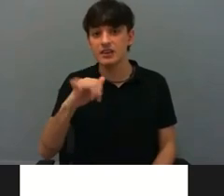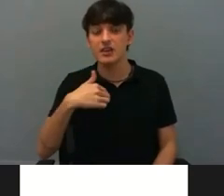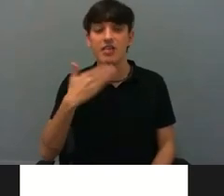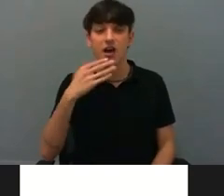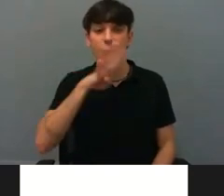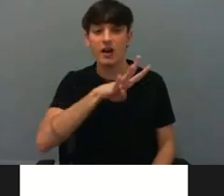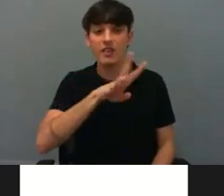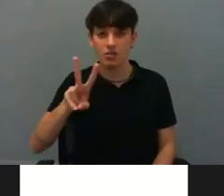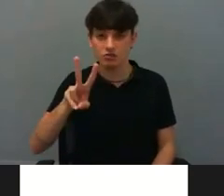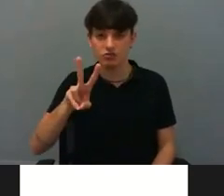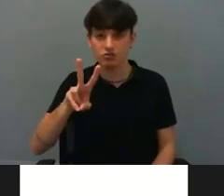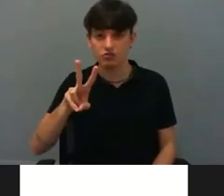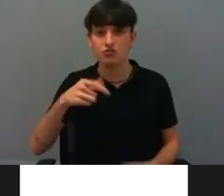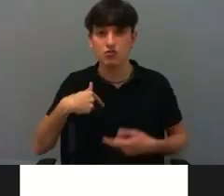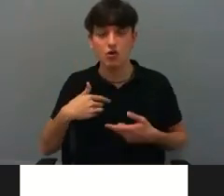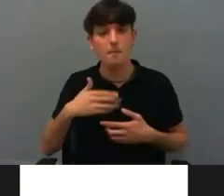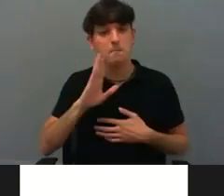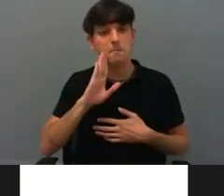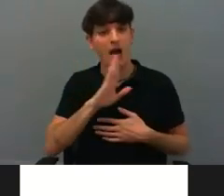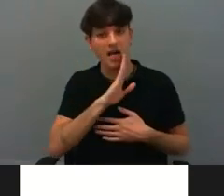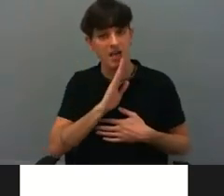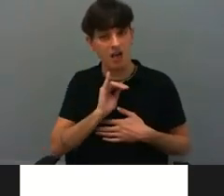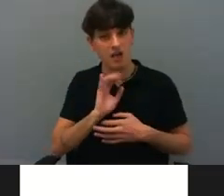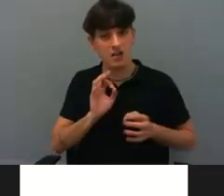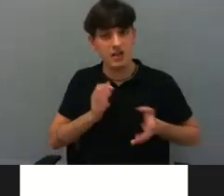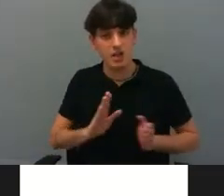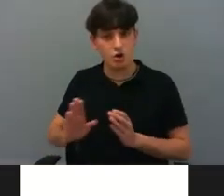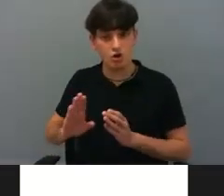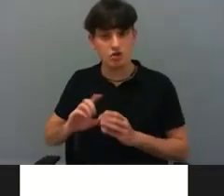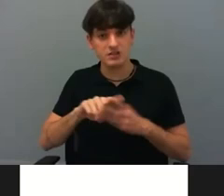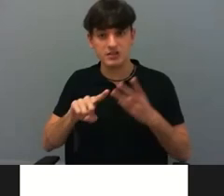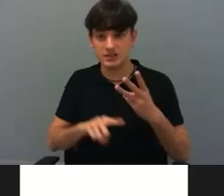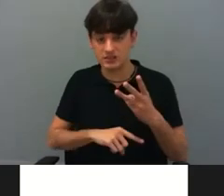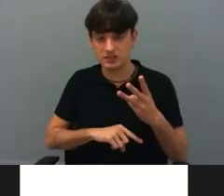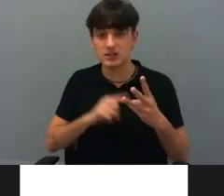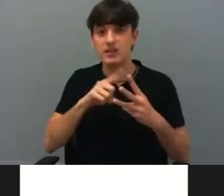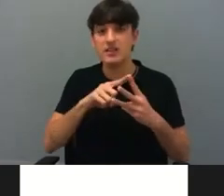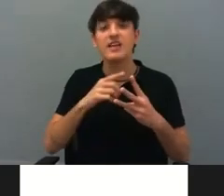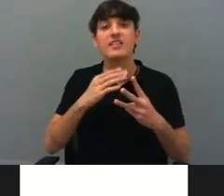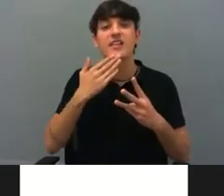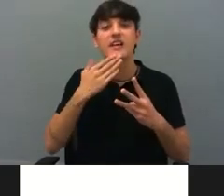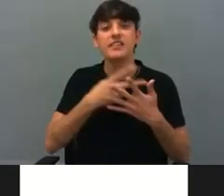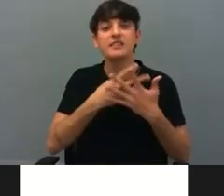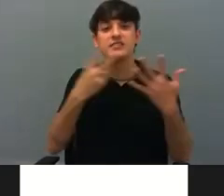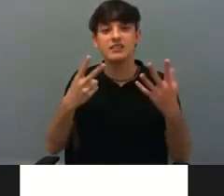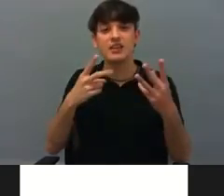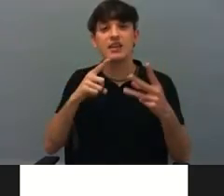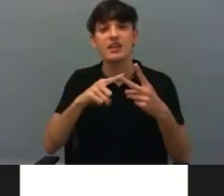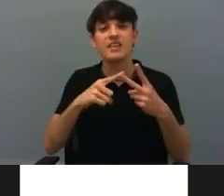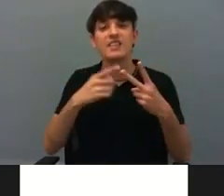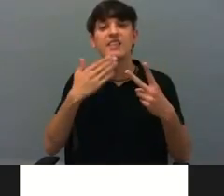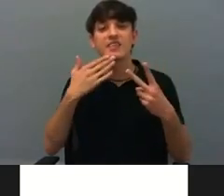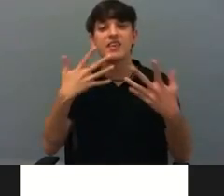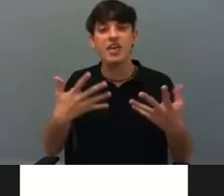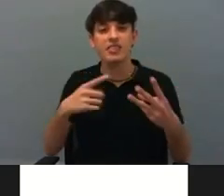soy madre de tres niños maravillosos, Edu de 17, Candela de 10 y Jorge de 6. Bueno, pues voy